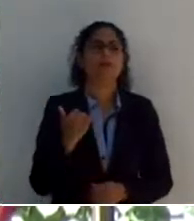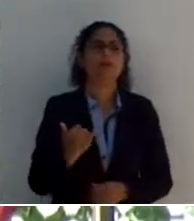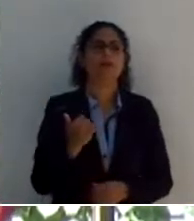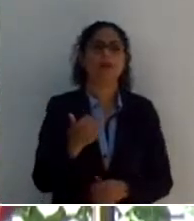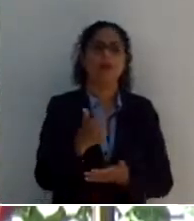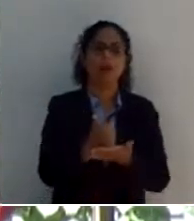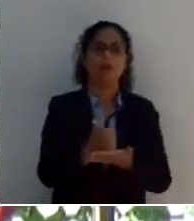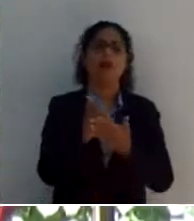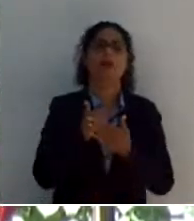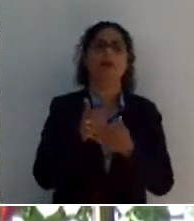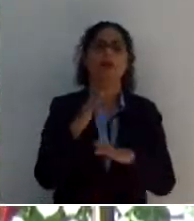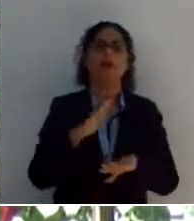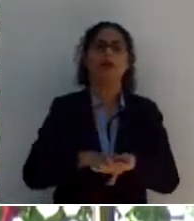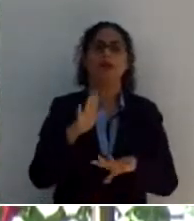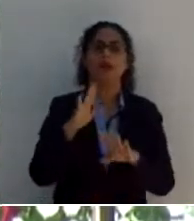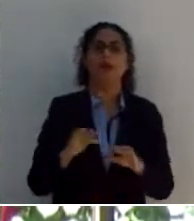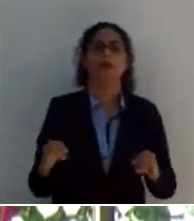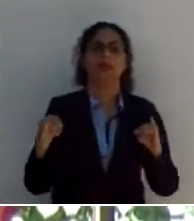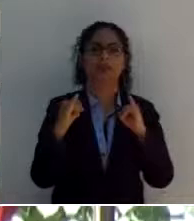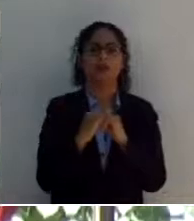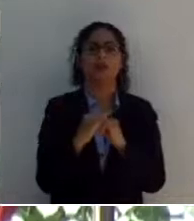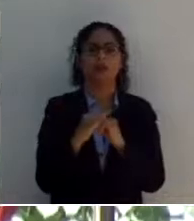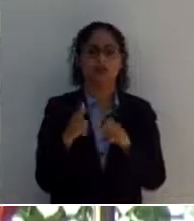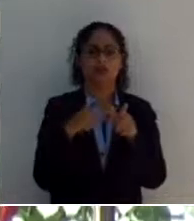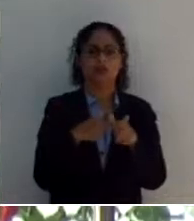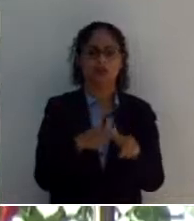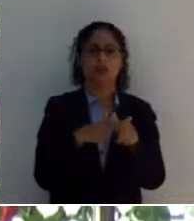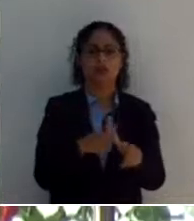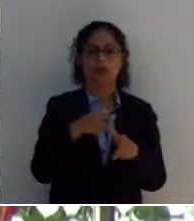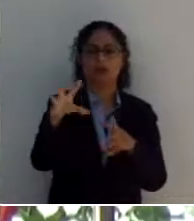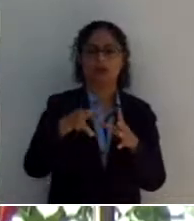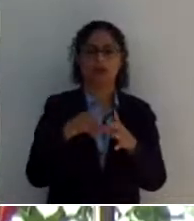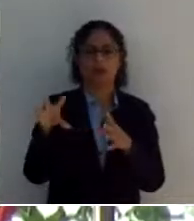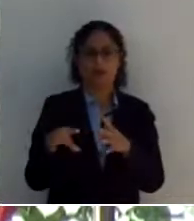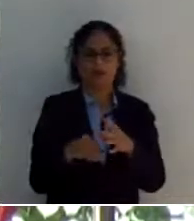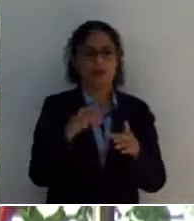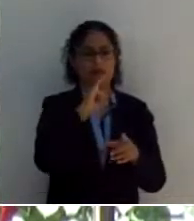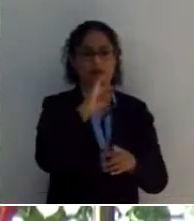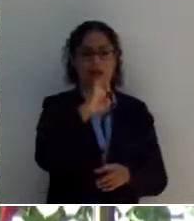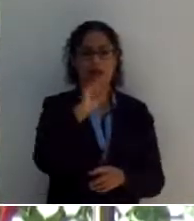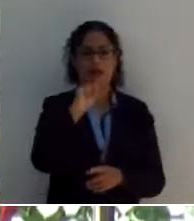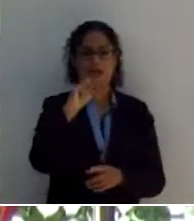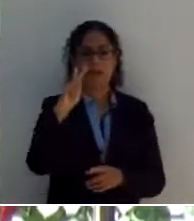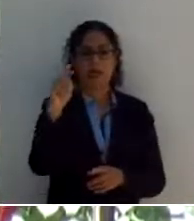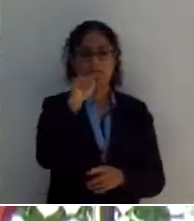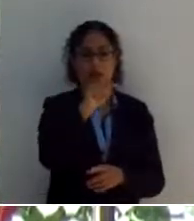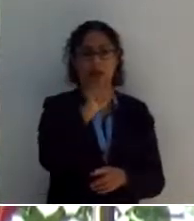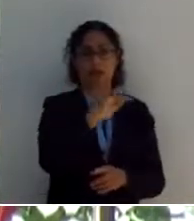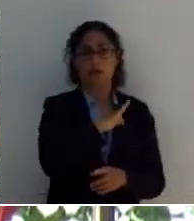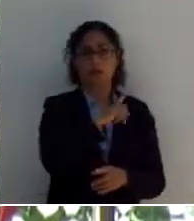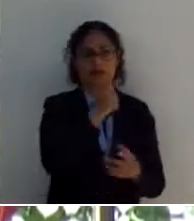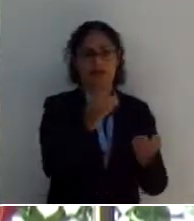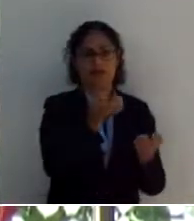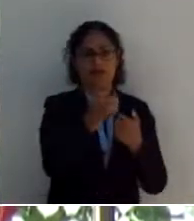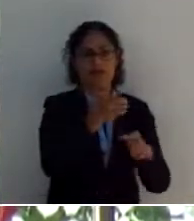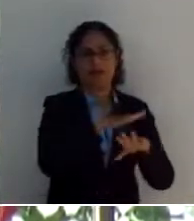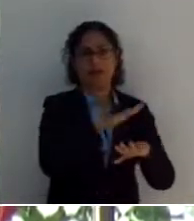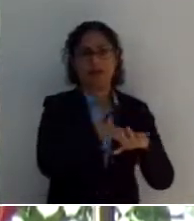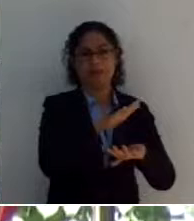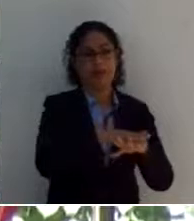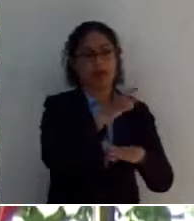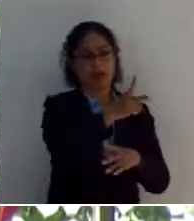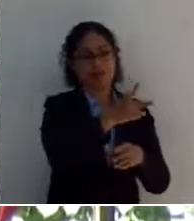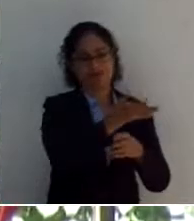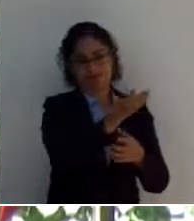ayudar mucho el Instituto a seguir reclutando, a seguir capacitando. Por cierto, tenemos que hacer